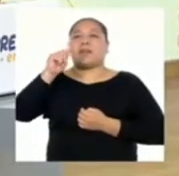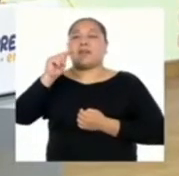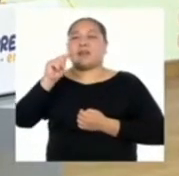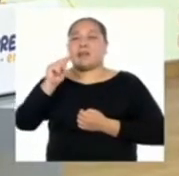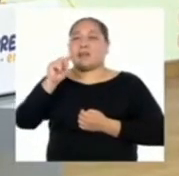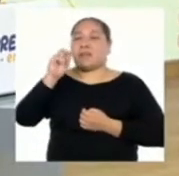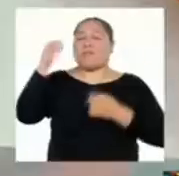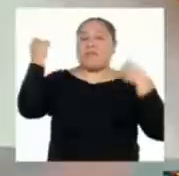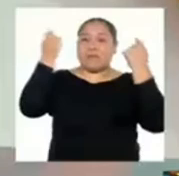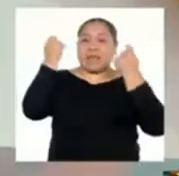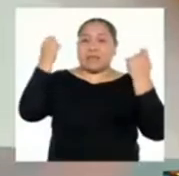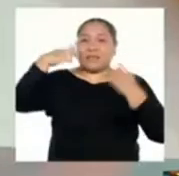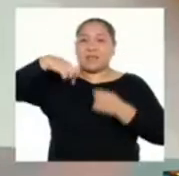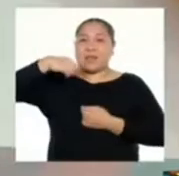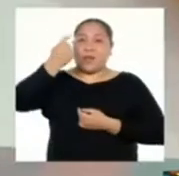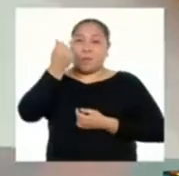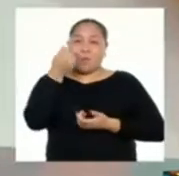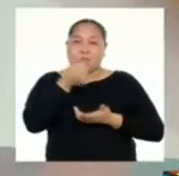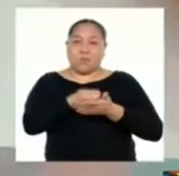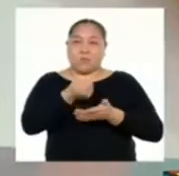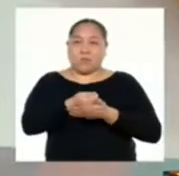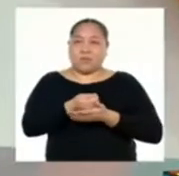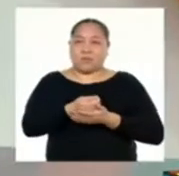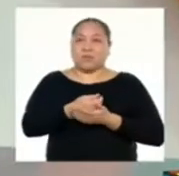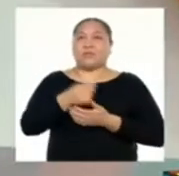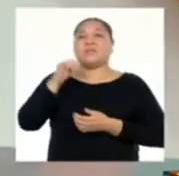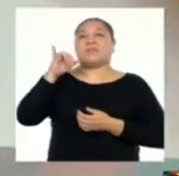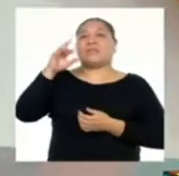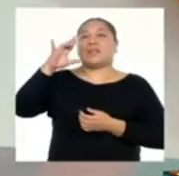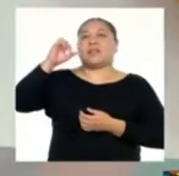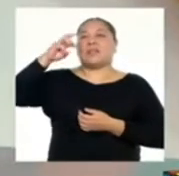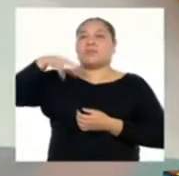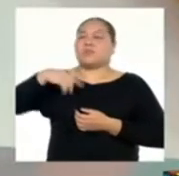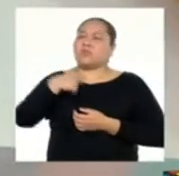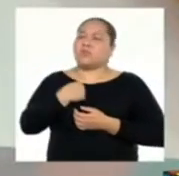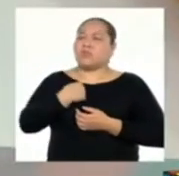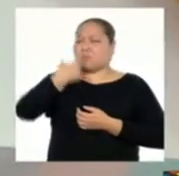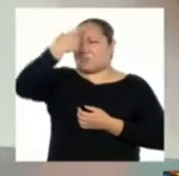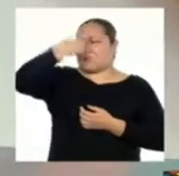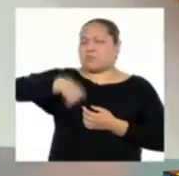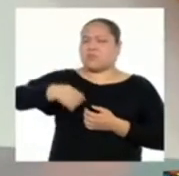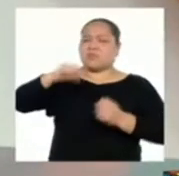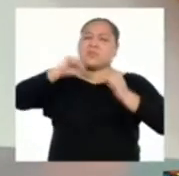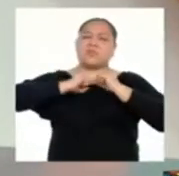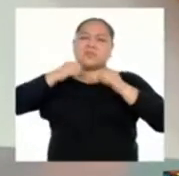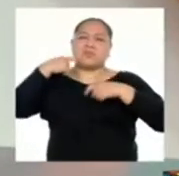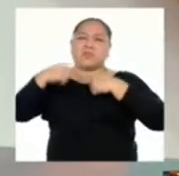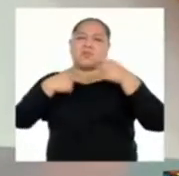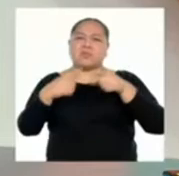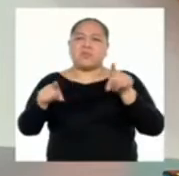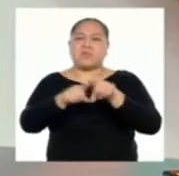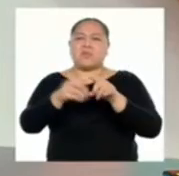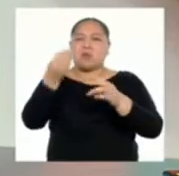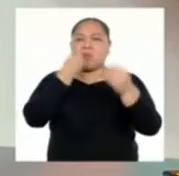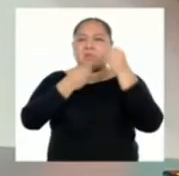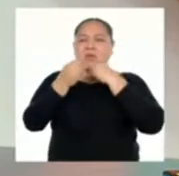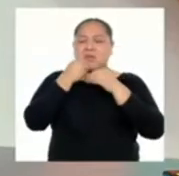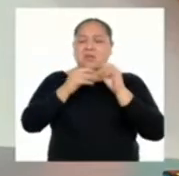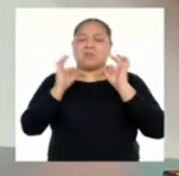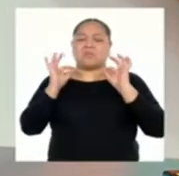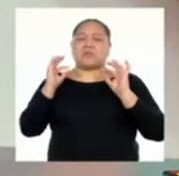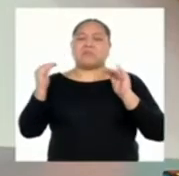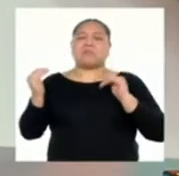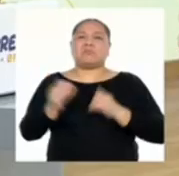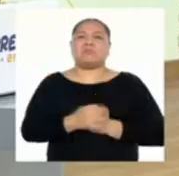está organizando. Si yo fuera un ser humano, haría ejercicio todos los días y también comería balanceado para estar